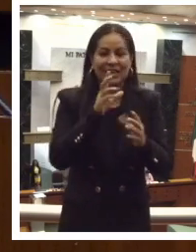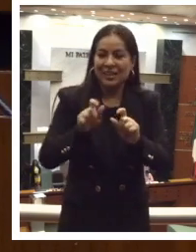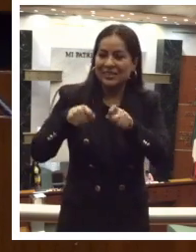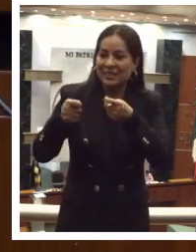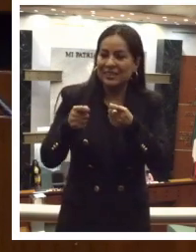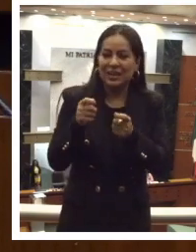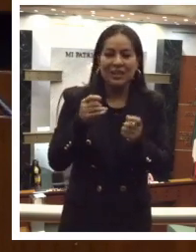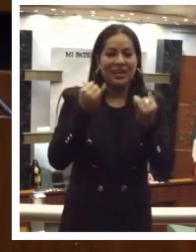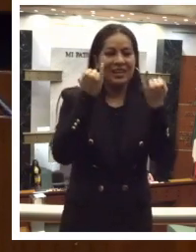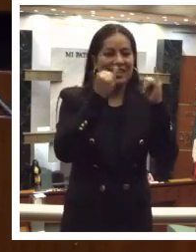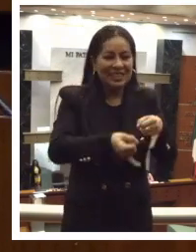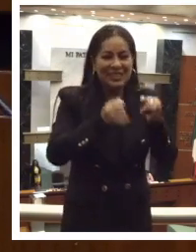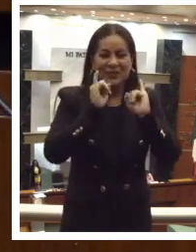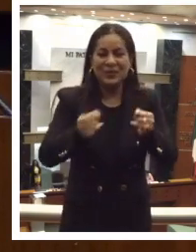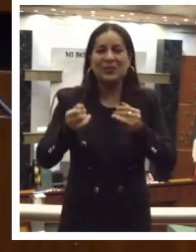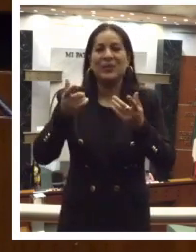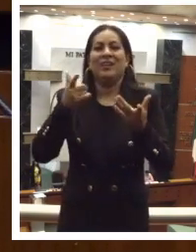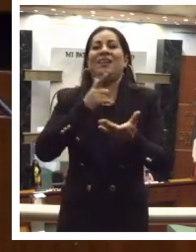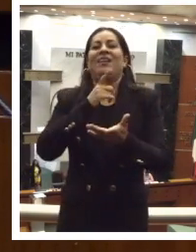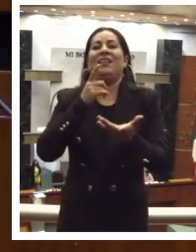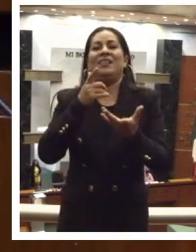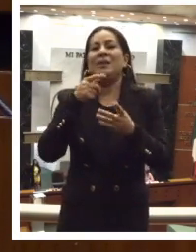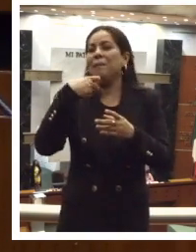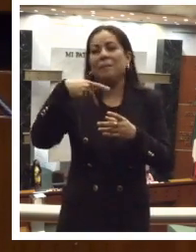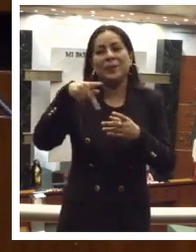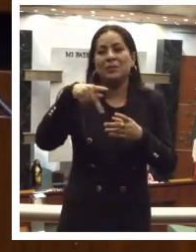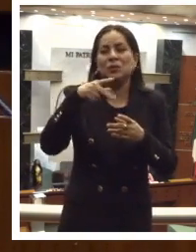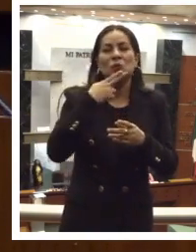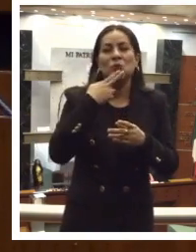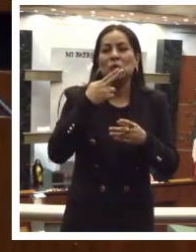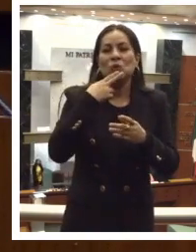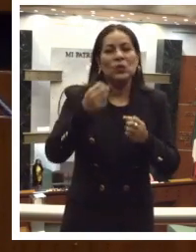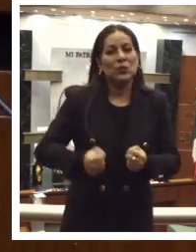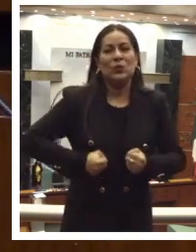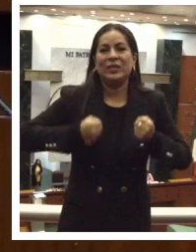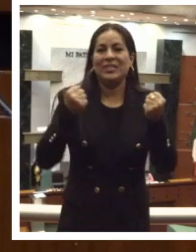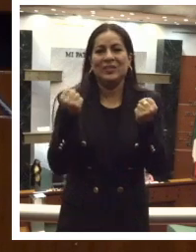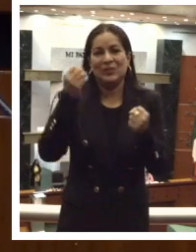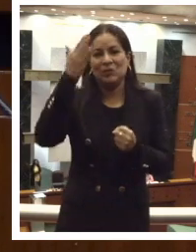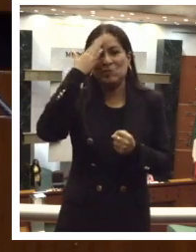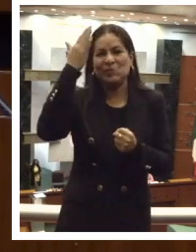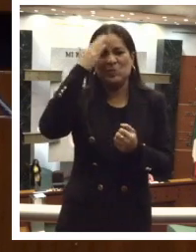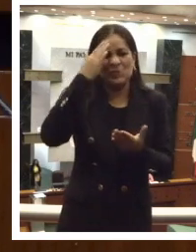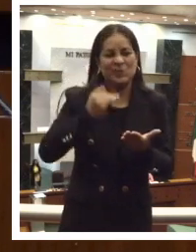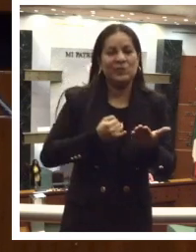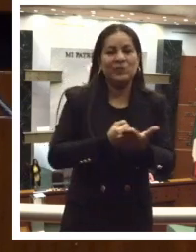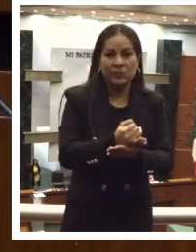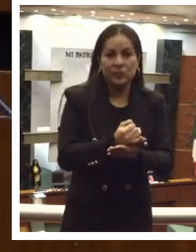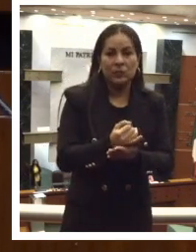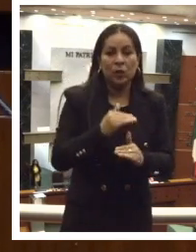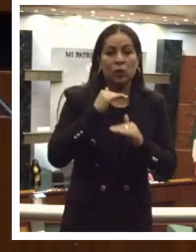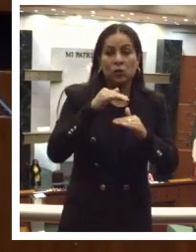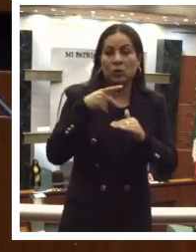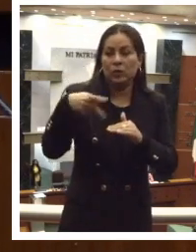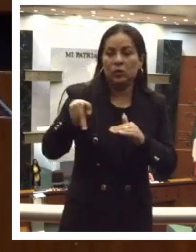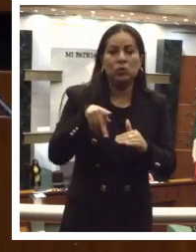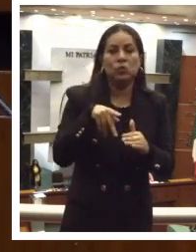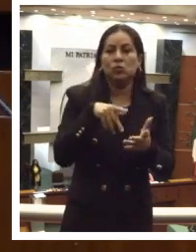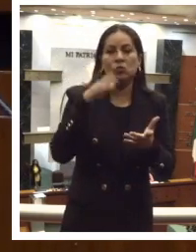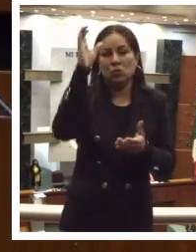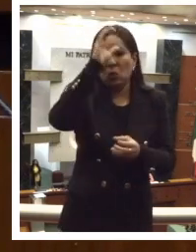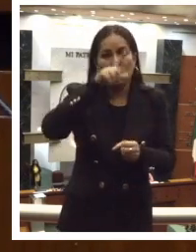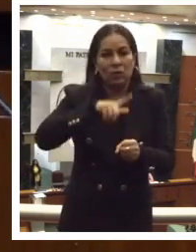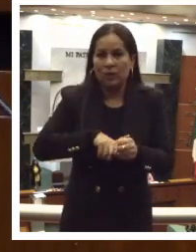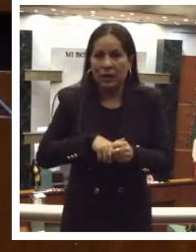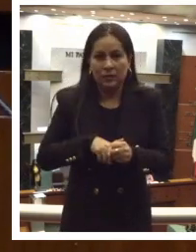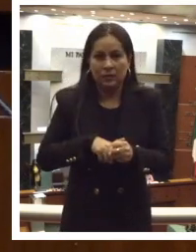otorga personalidad jurídica y patrimonio propio, fortaleciendo su capacidad para la toma de decisiones sobre sus recursos